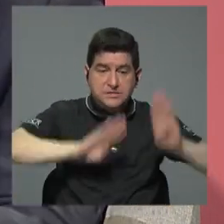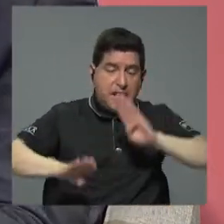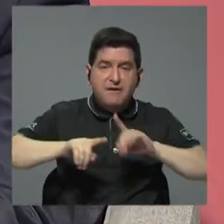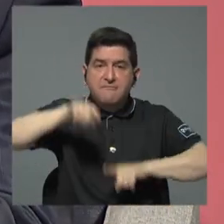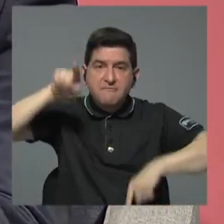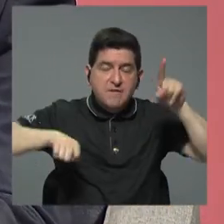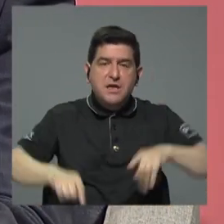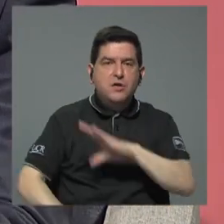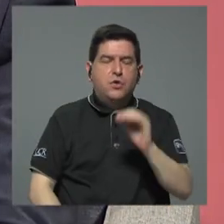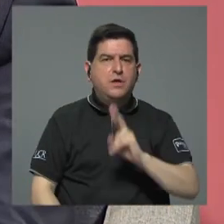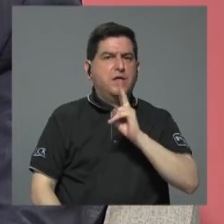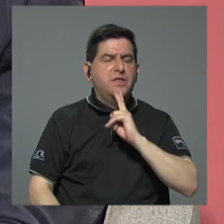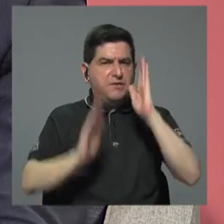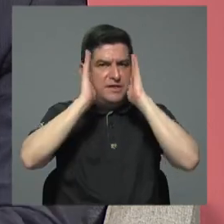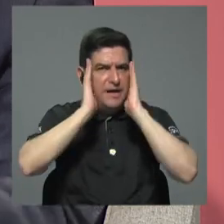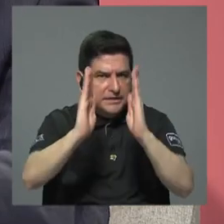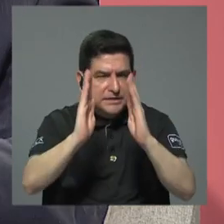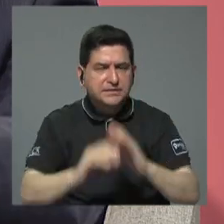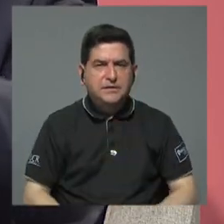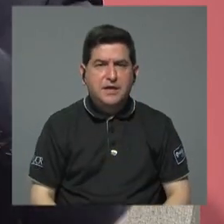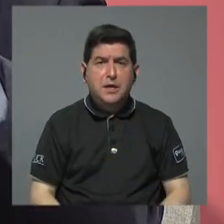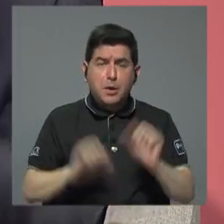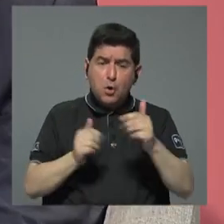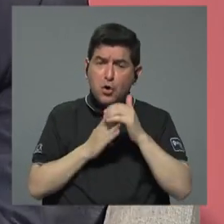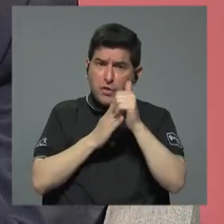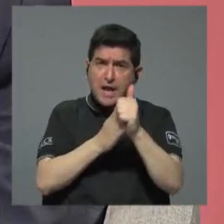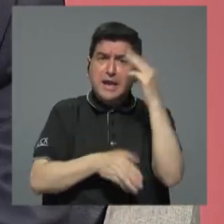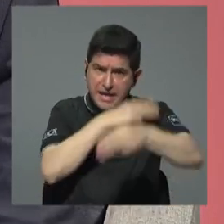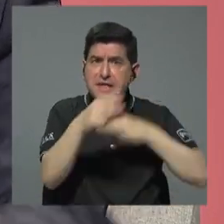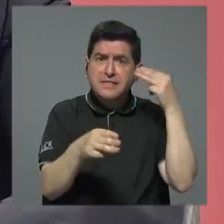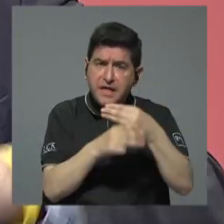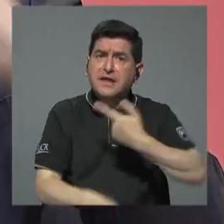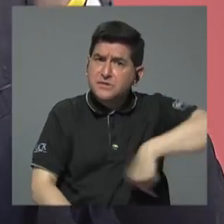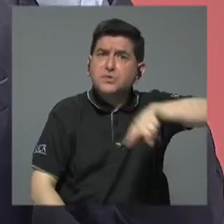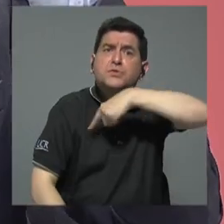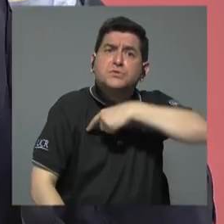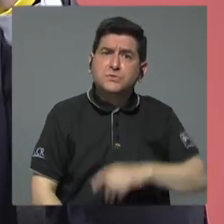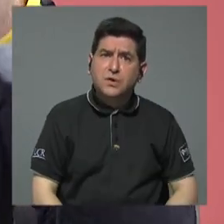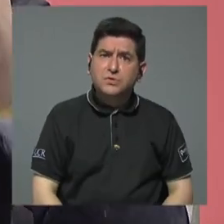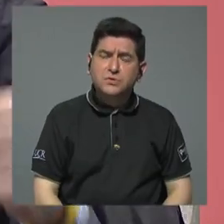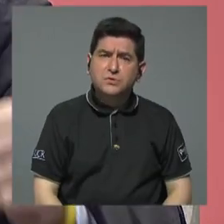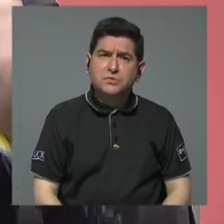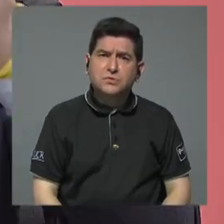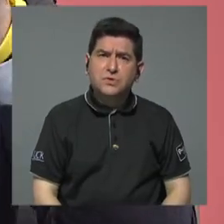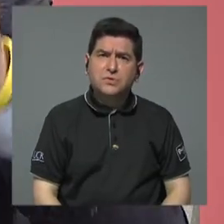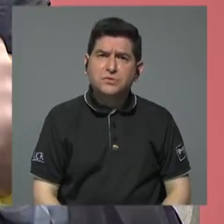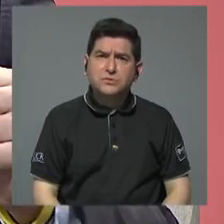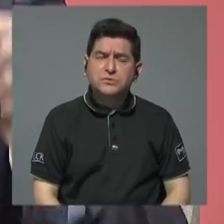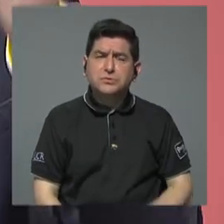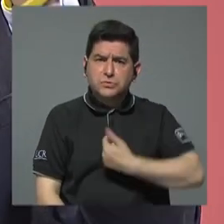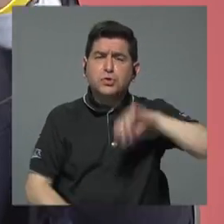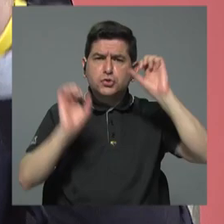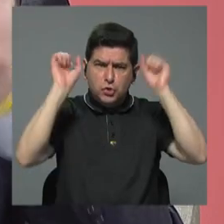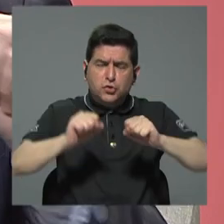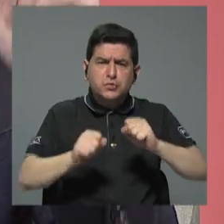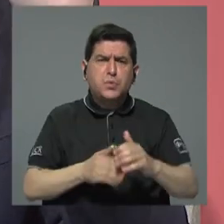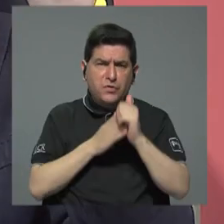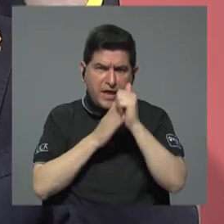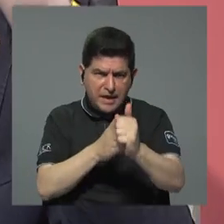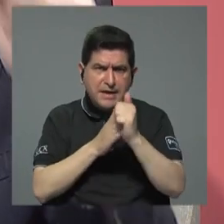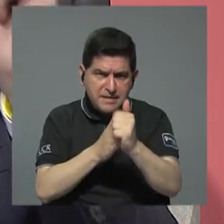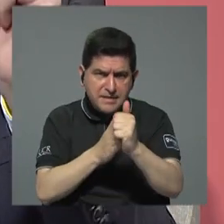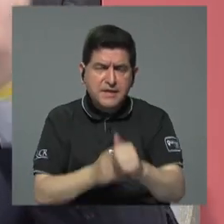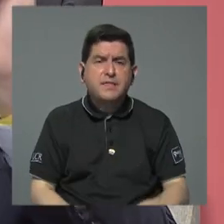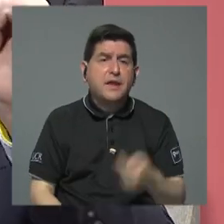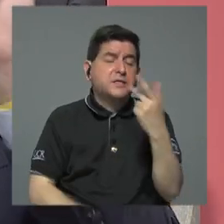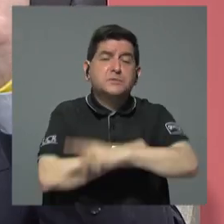y meternos en serio porque podemos ser punta de lanza a nivel mundial, podemos ser pioneros a nivel mundial porque somos uno